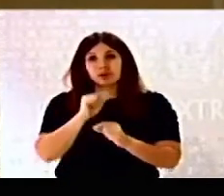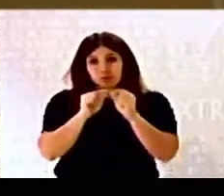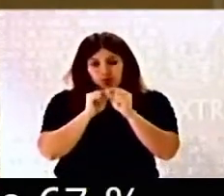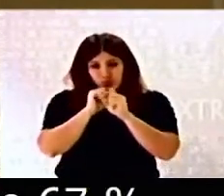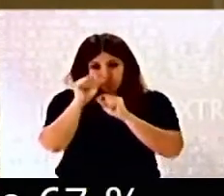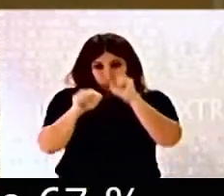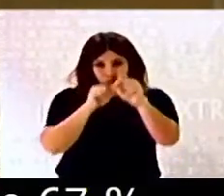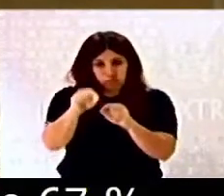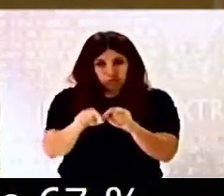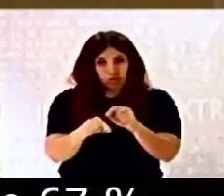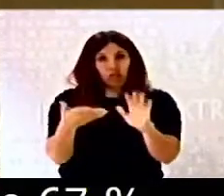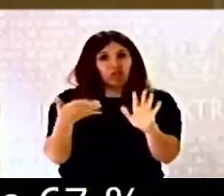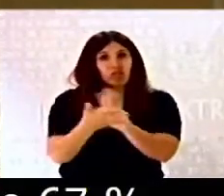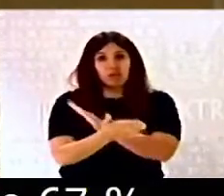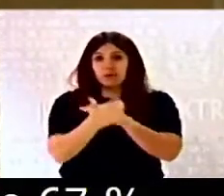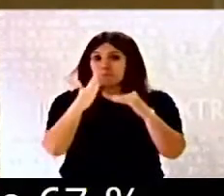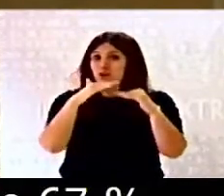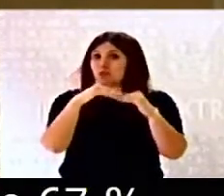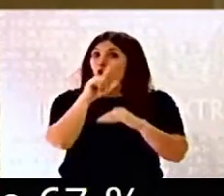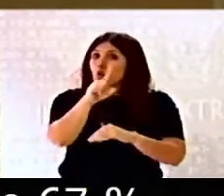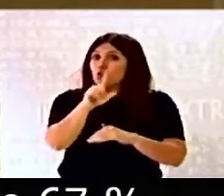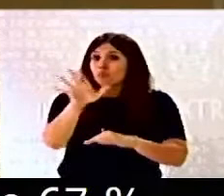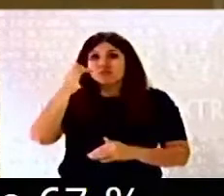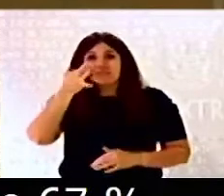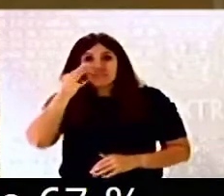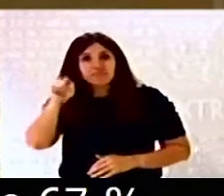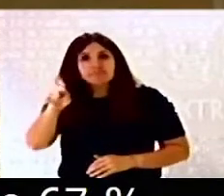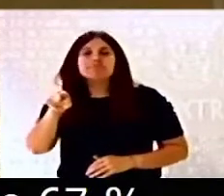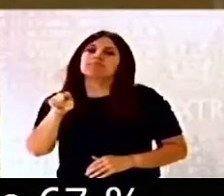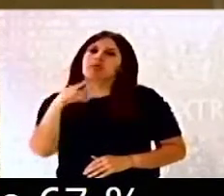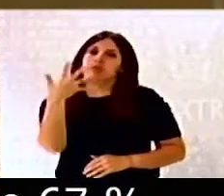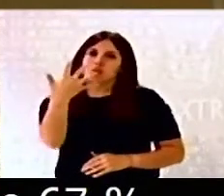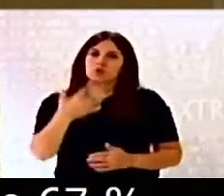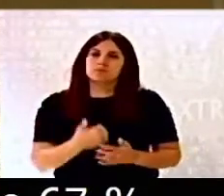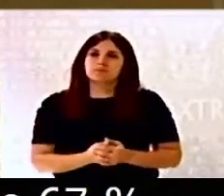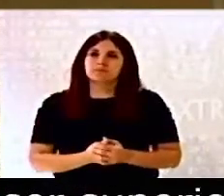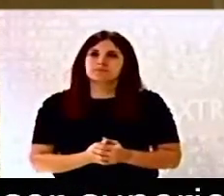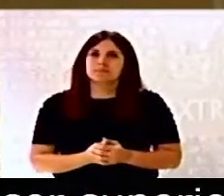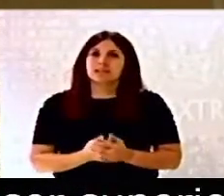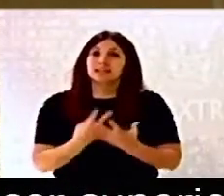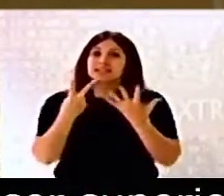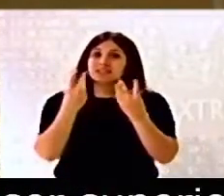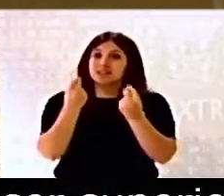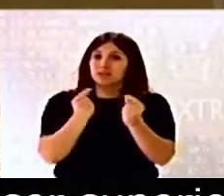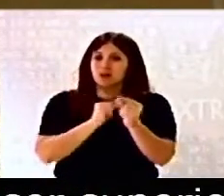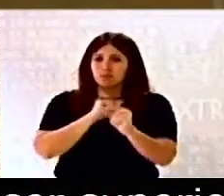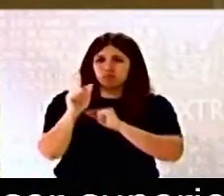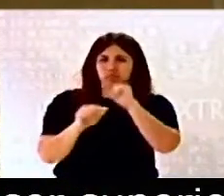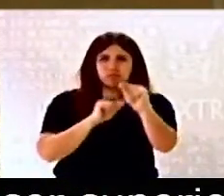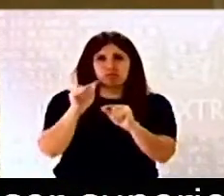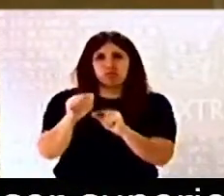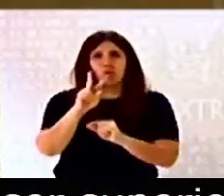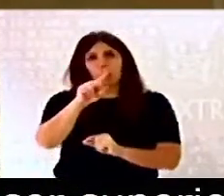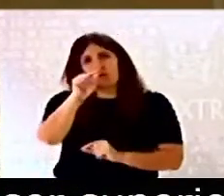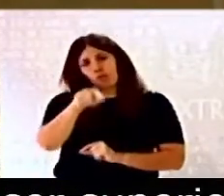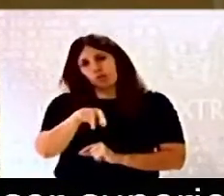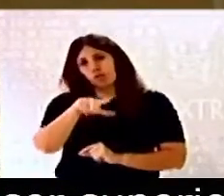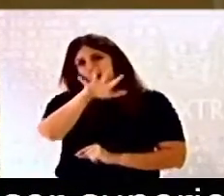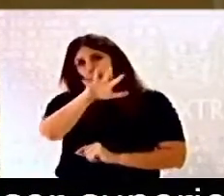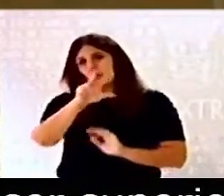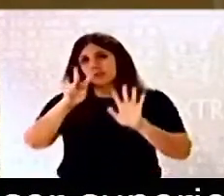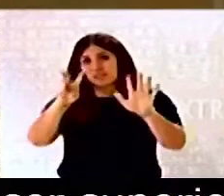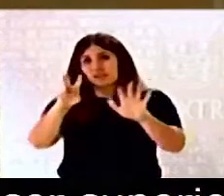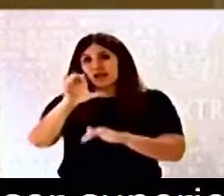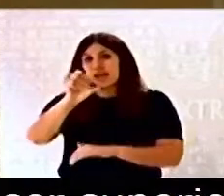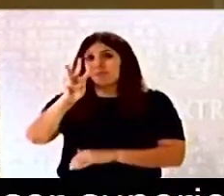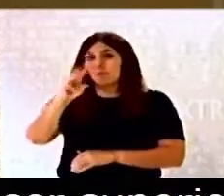cuando no debería ser superior a 1, una velocidad de crecimiento a los 7 días de 2,57 y un EPG que no debe